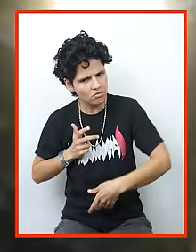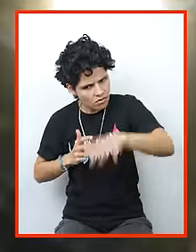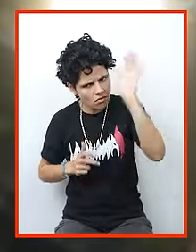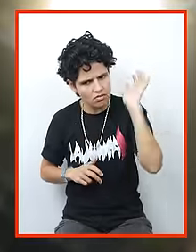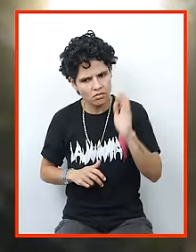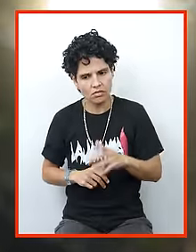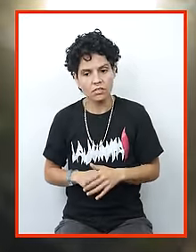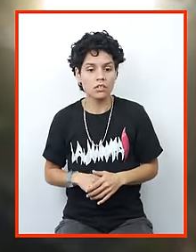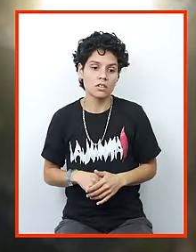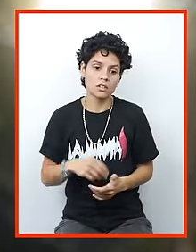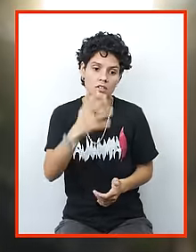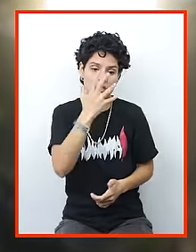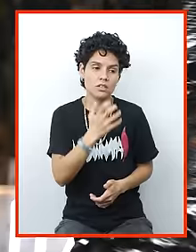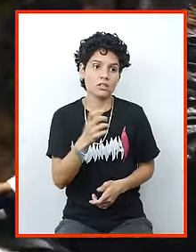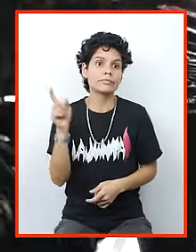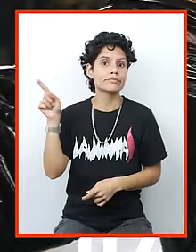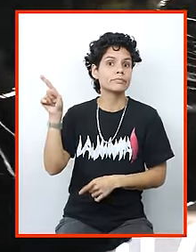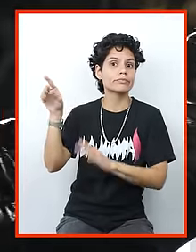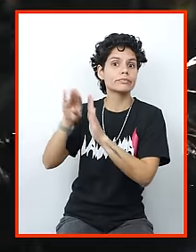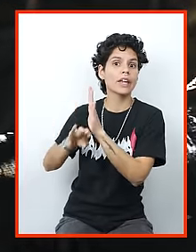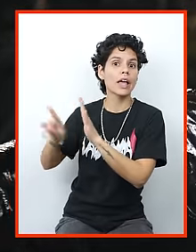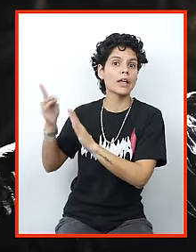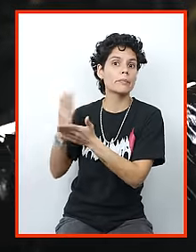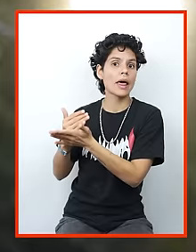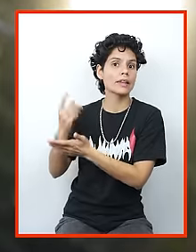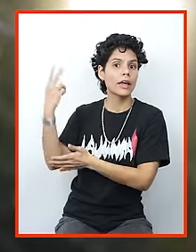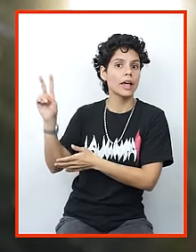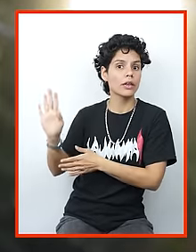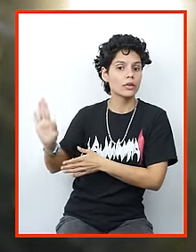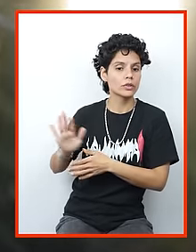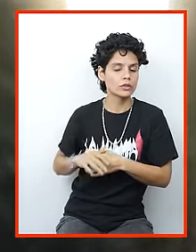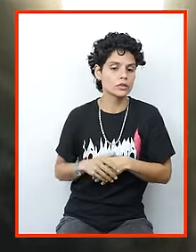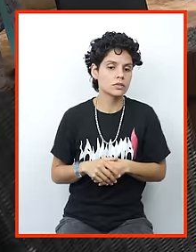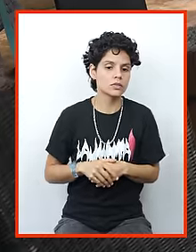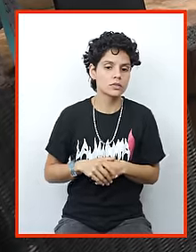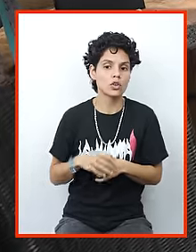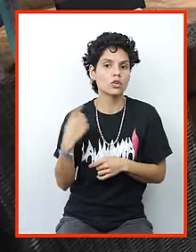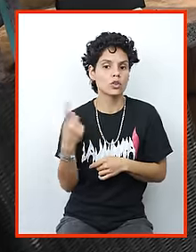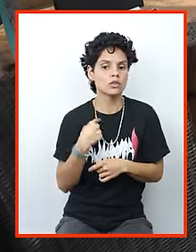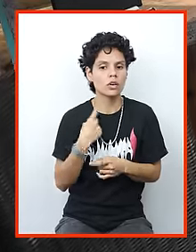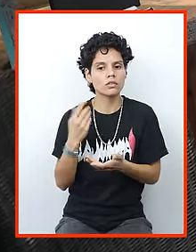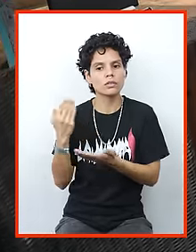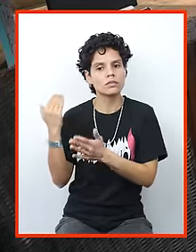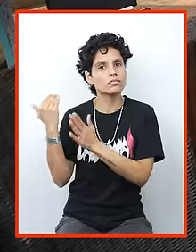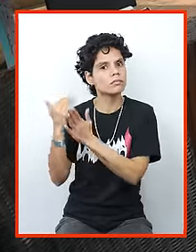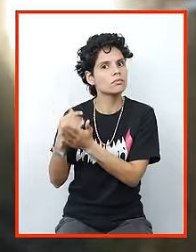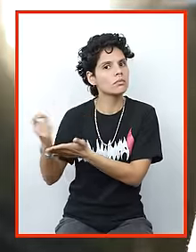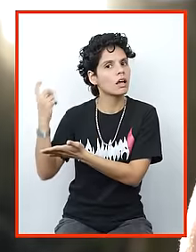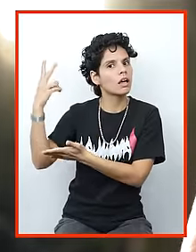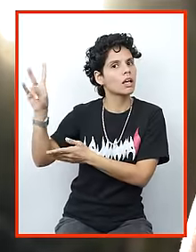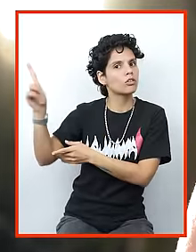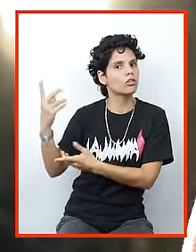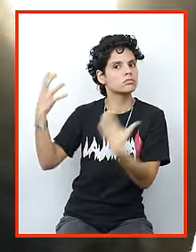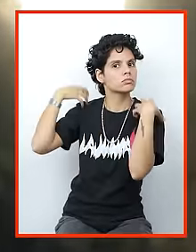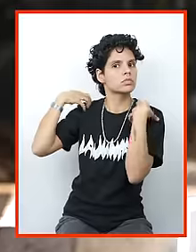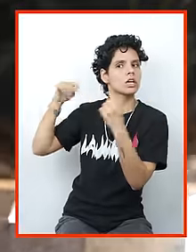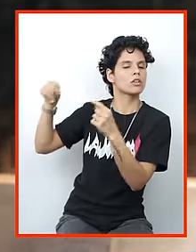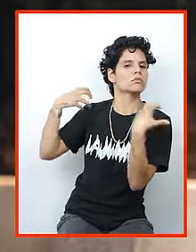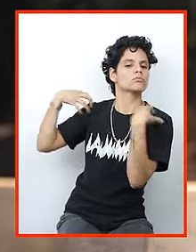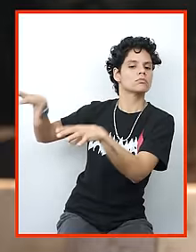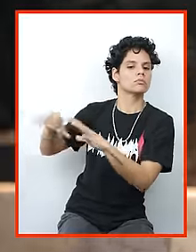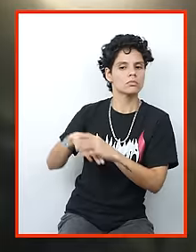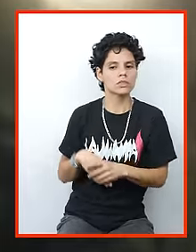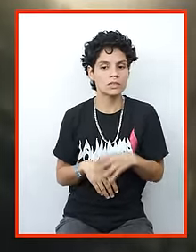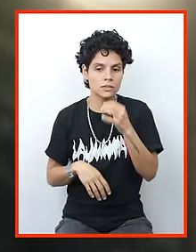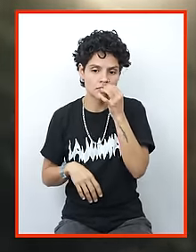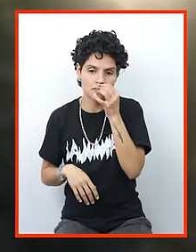Pero... No, sí está. El humor, los guionistas es de... Lo trajimos de Seinfeld. De... No, pero...